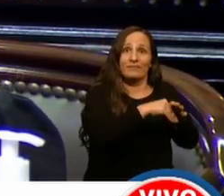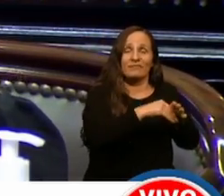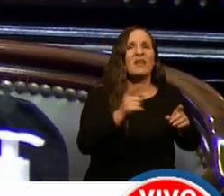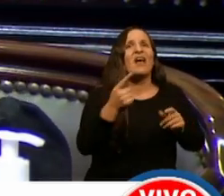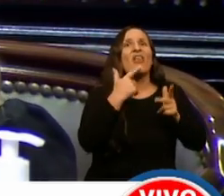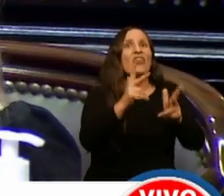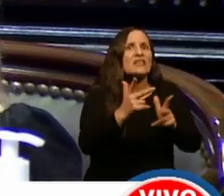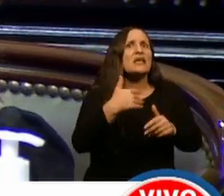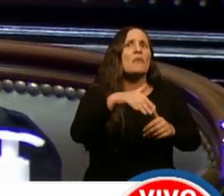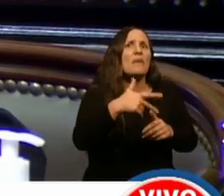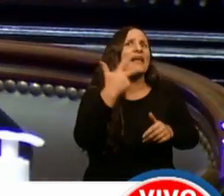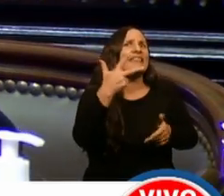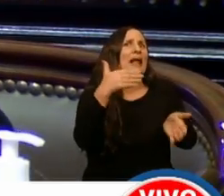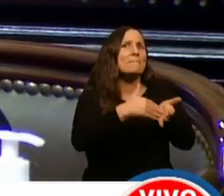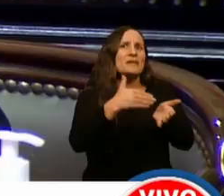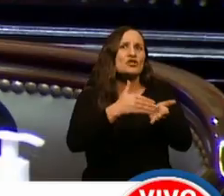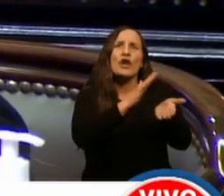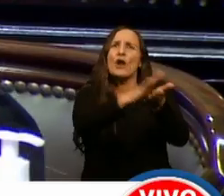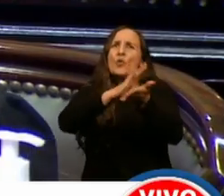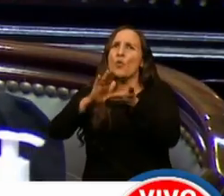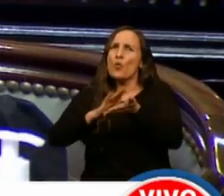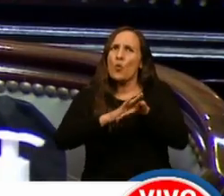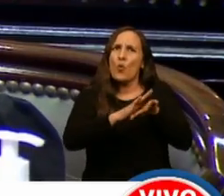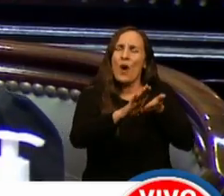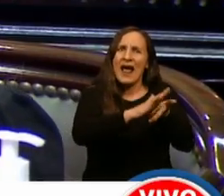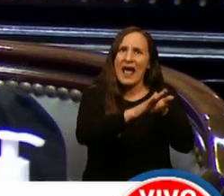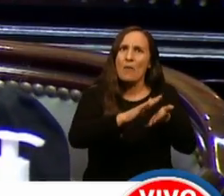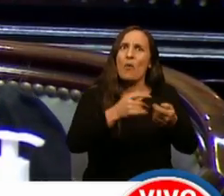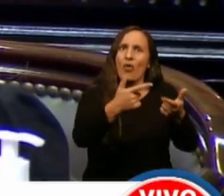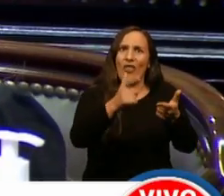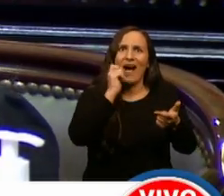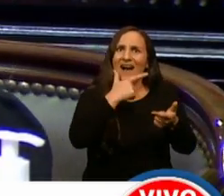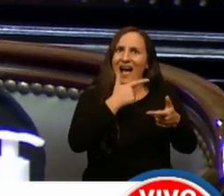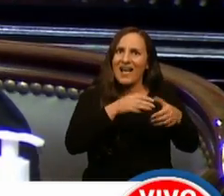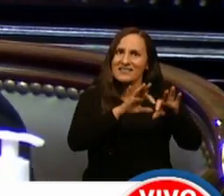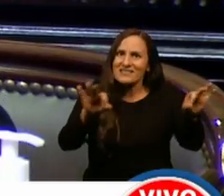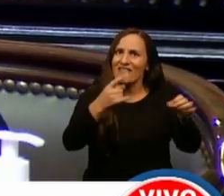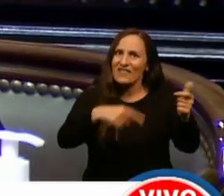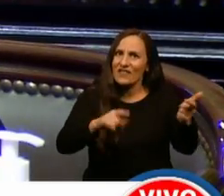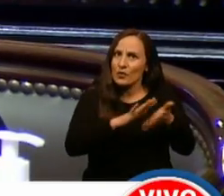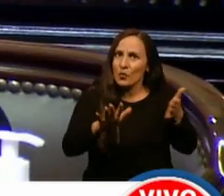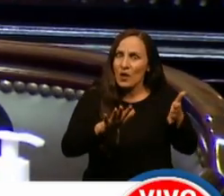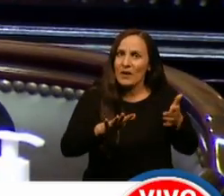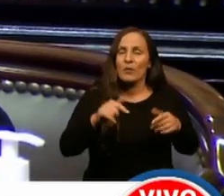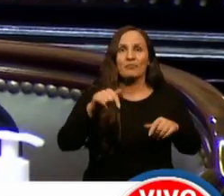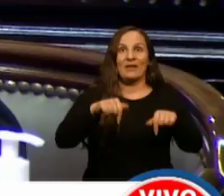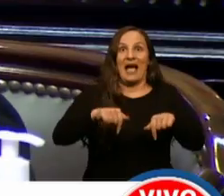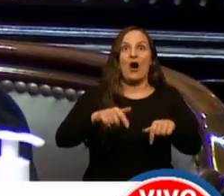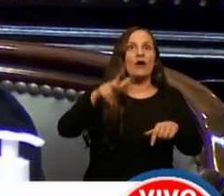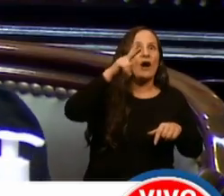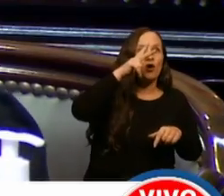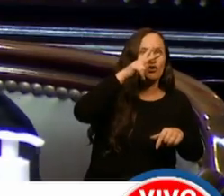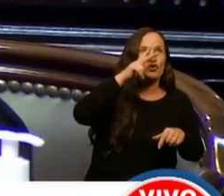millones de nuevos conectados nuevos usuarios conectados y en los actuales son